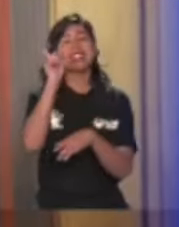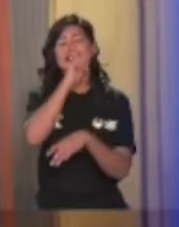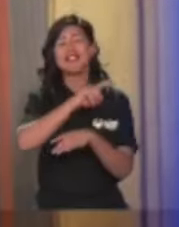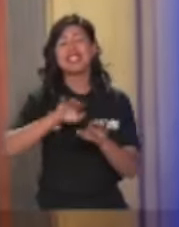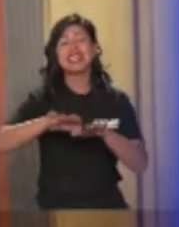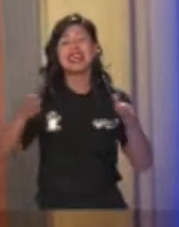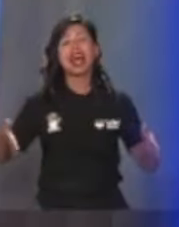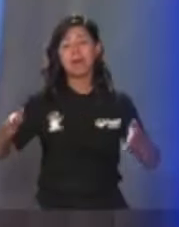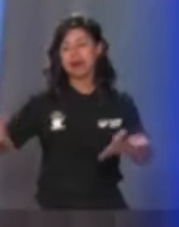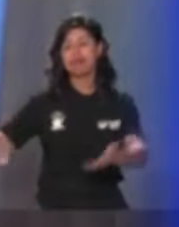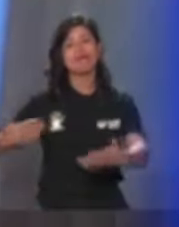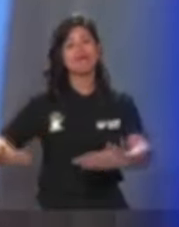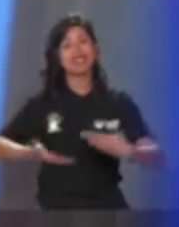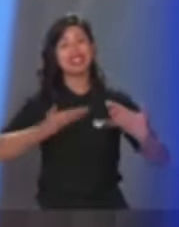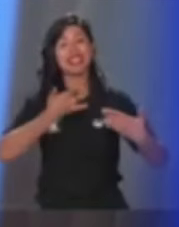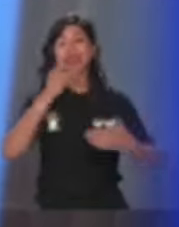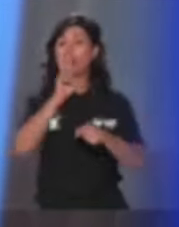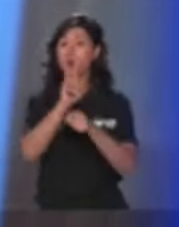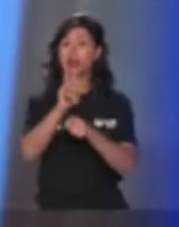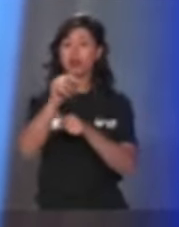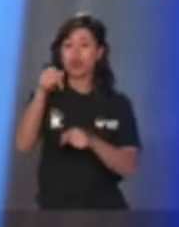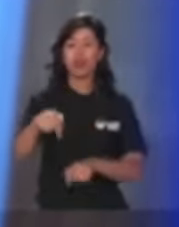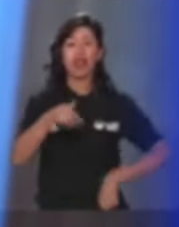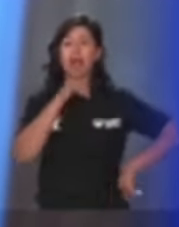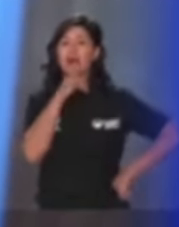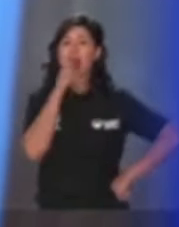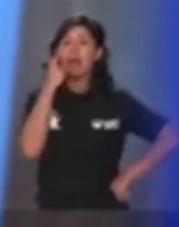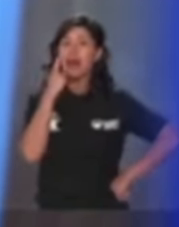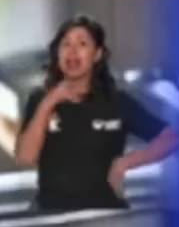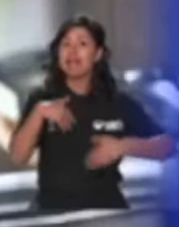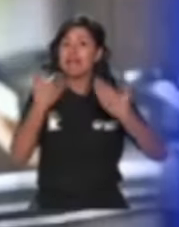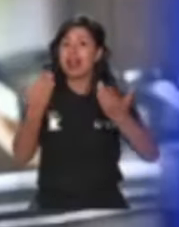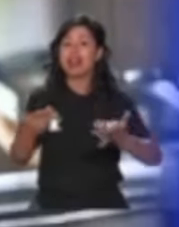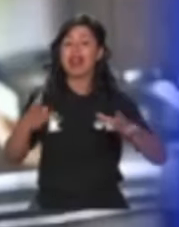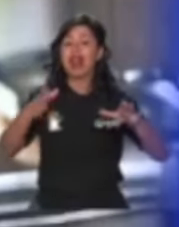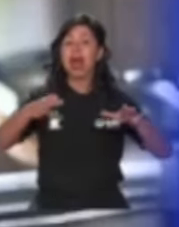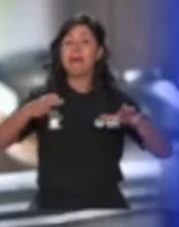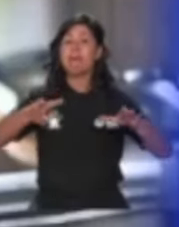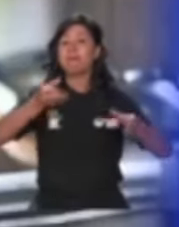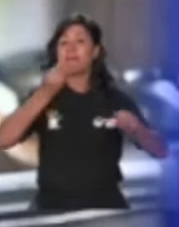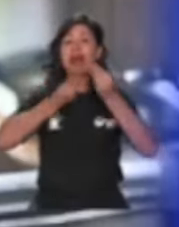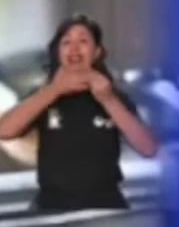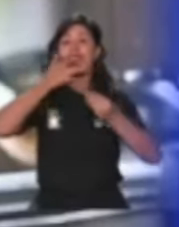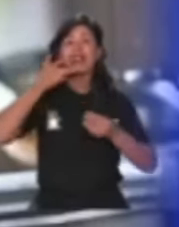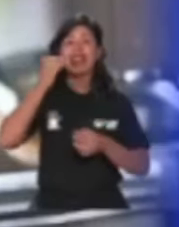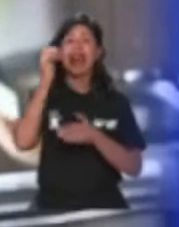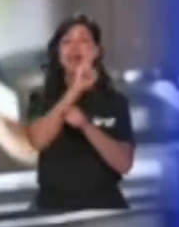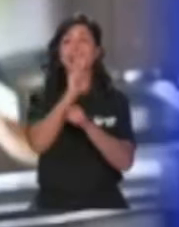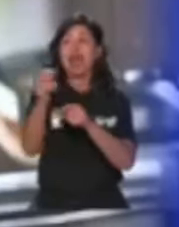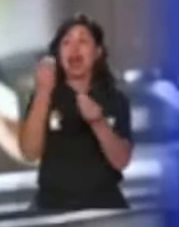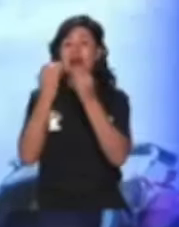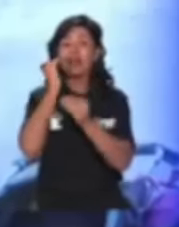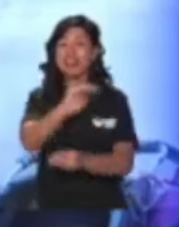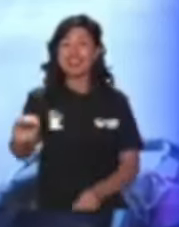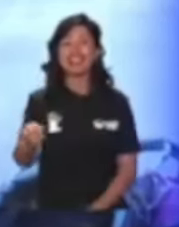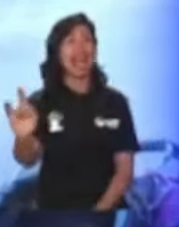sacarle la cama. Y le digo, la profesora hoy día les va a hacer... Parece que les van a regalar un cujen a la profesora y se lo van a comer entre todos los niños. ¡Ah, ya! ¡Póneme